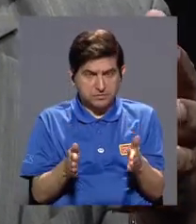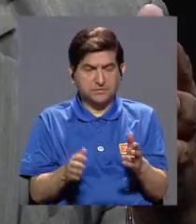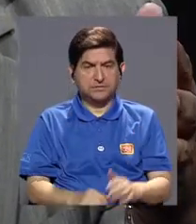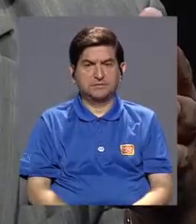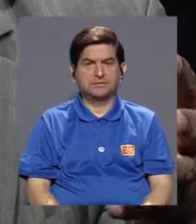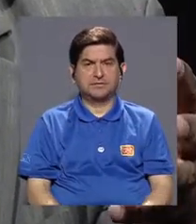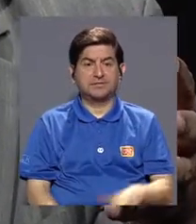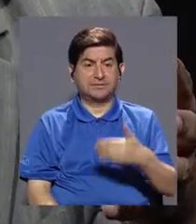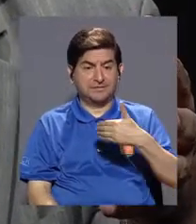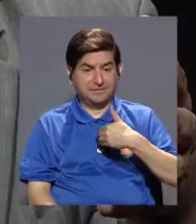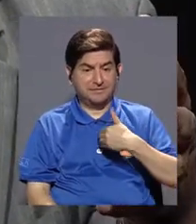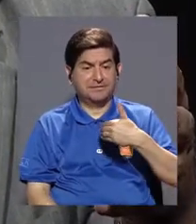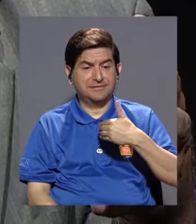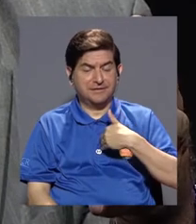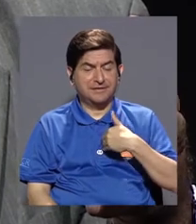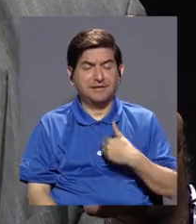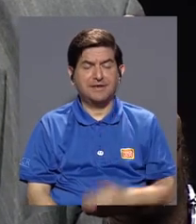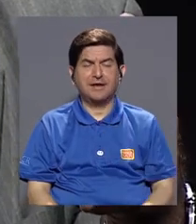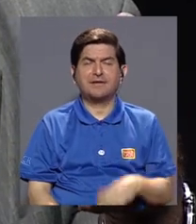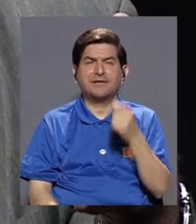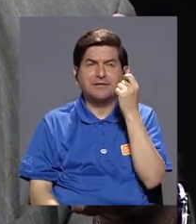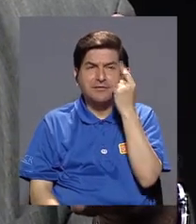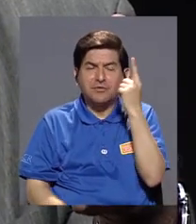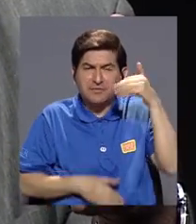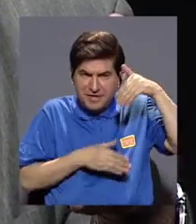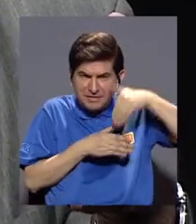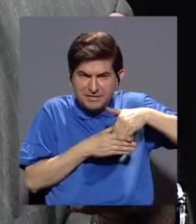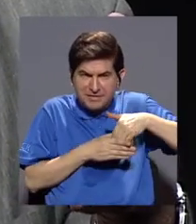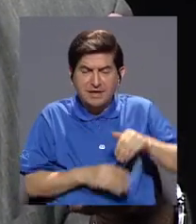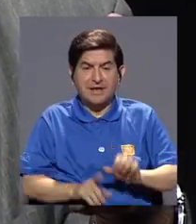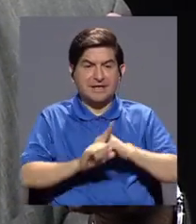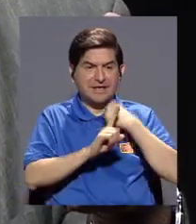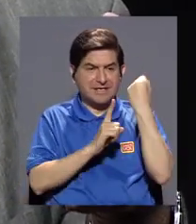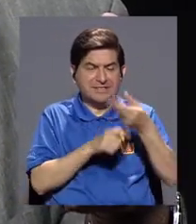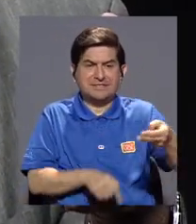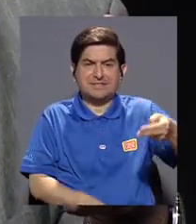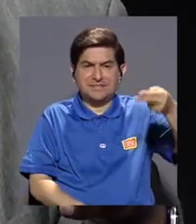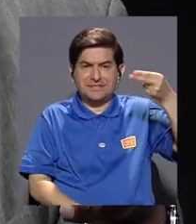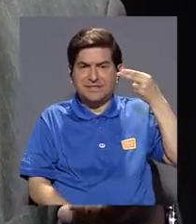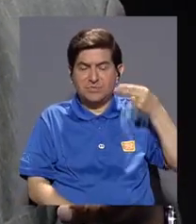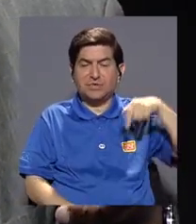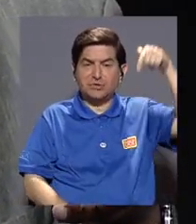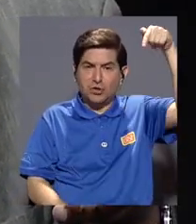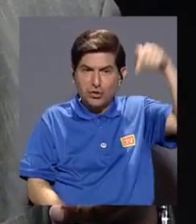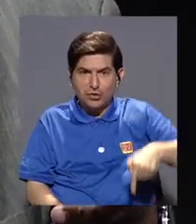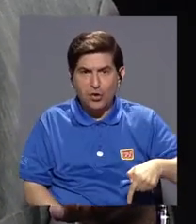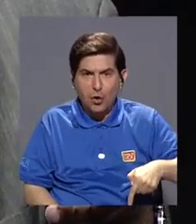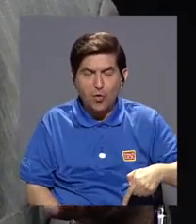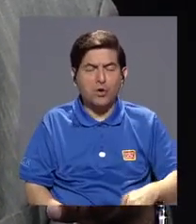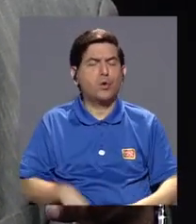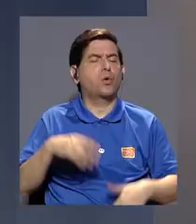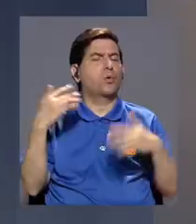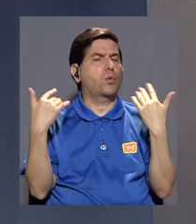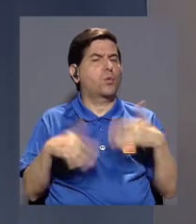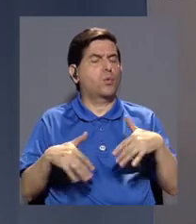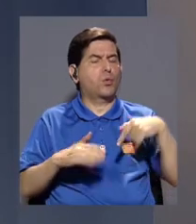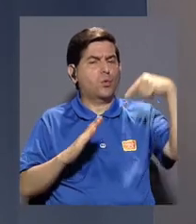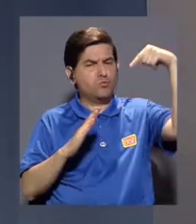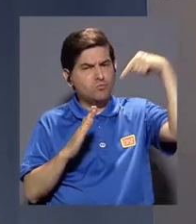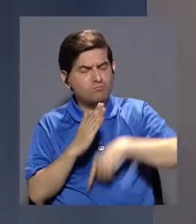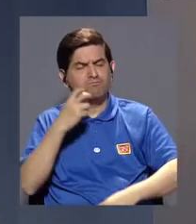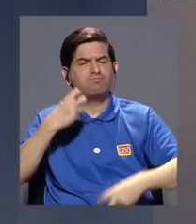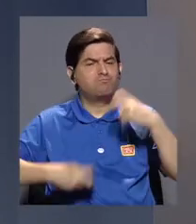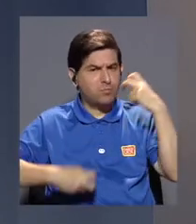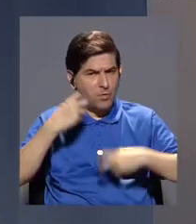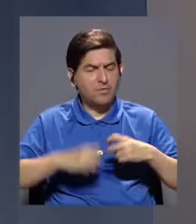costarricenses tenemos que interiorizar el hecho de que la situación histórica hoy es grave. Es